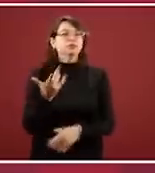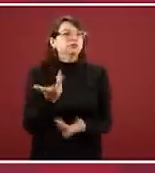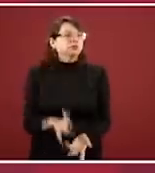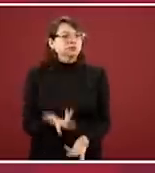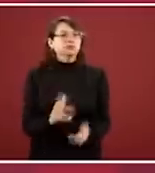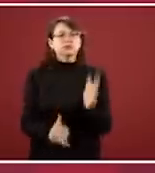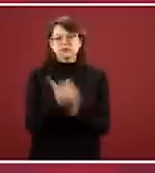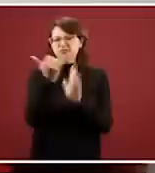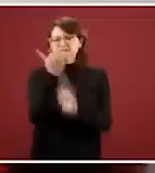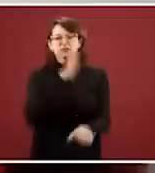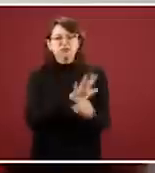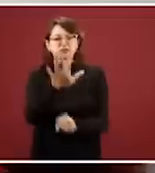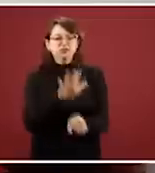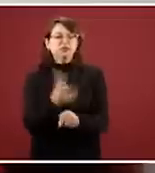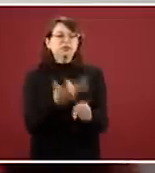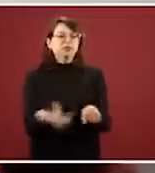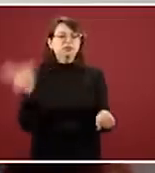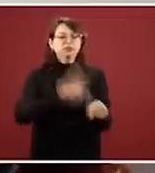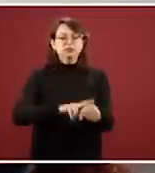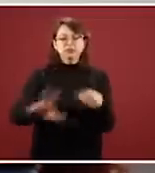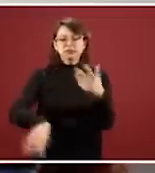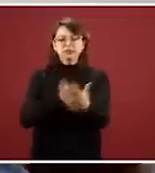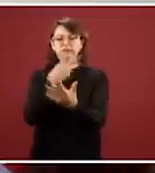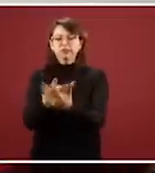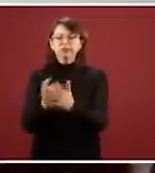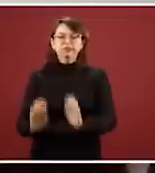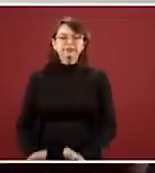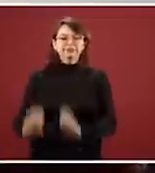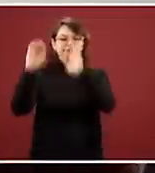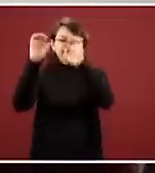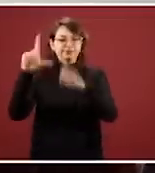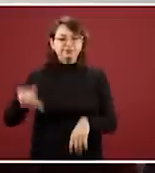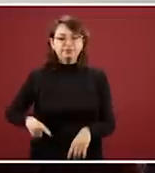hospitales, reclusorios, edificios públicos,